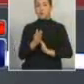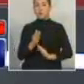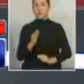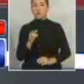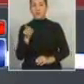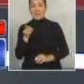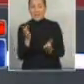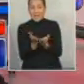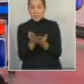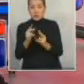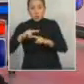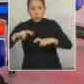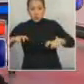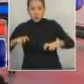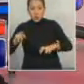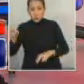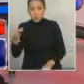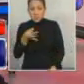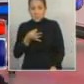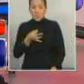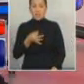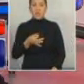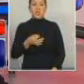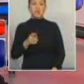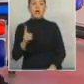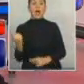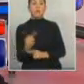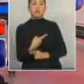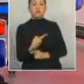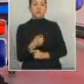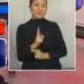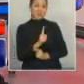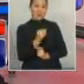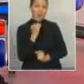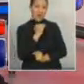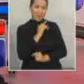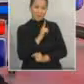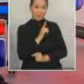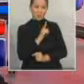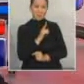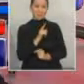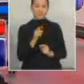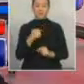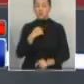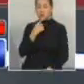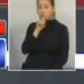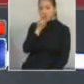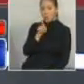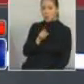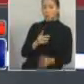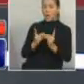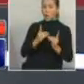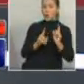Lo que pasa es que no es automático el efecto de la reducción. ¿Sabe por qué se lo pregunto? Sí. Porque han habido muchas